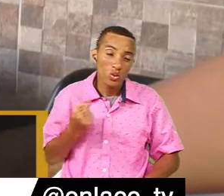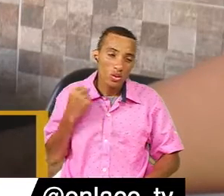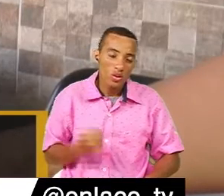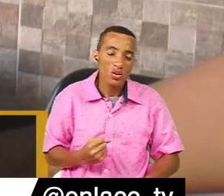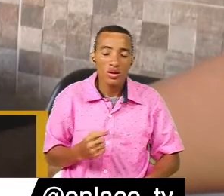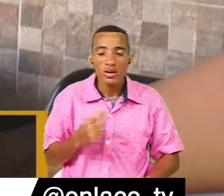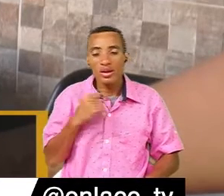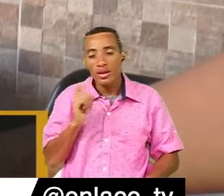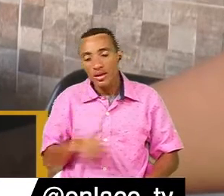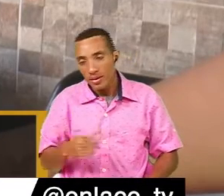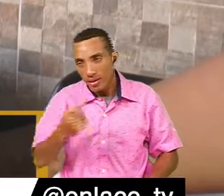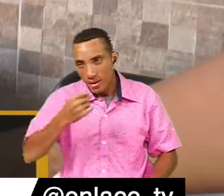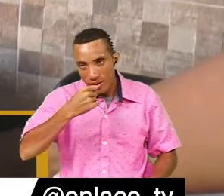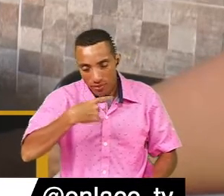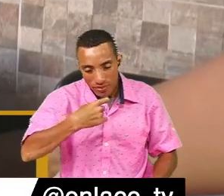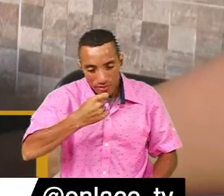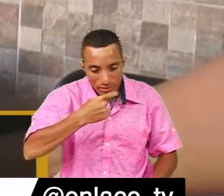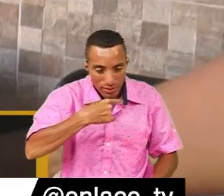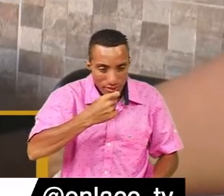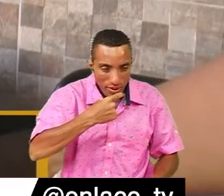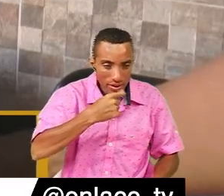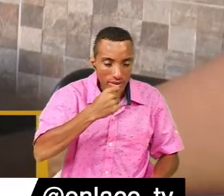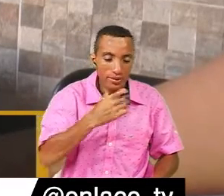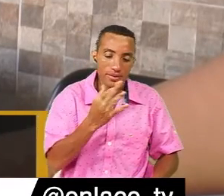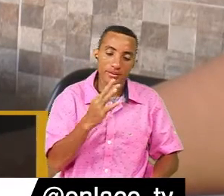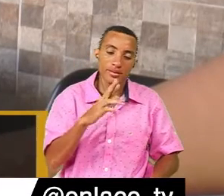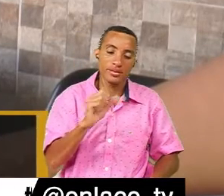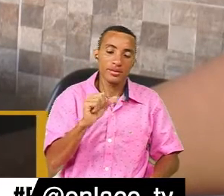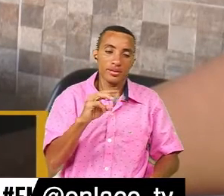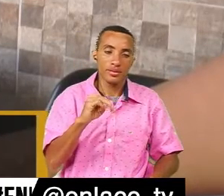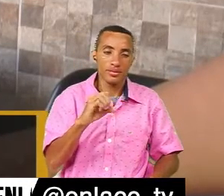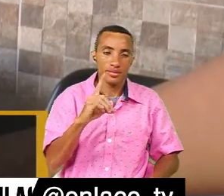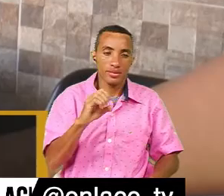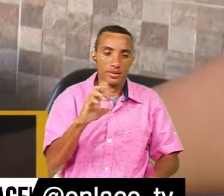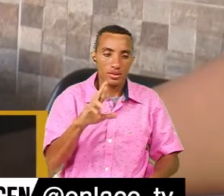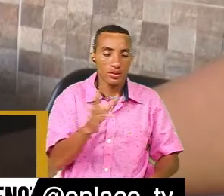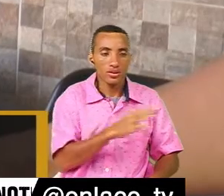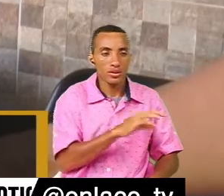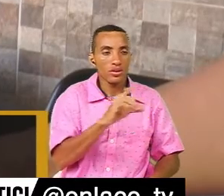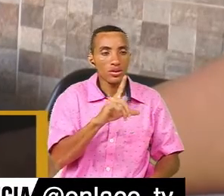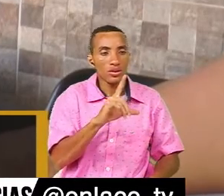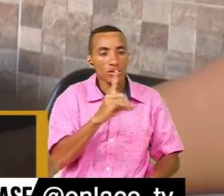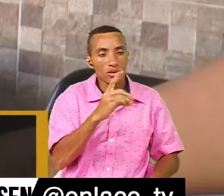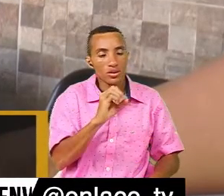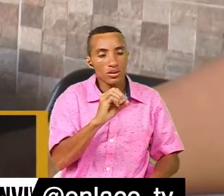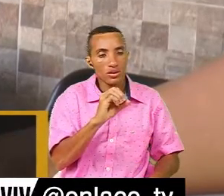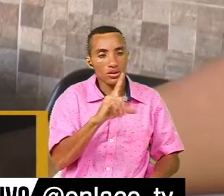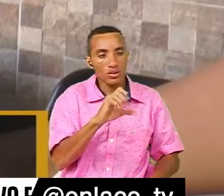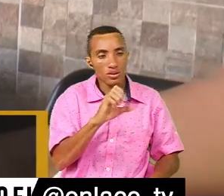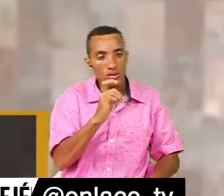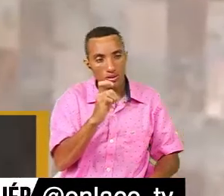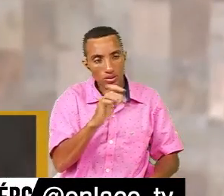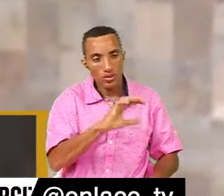tomando medicamentos como el tramador, el doles, colocarme enemas, ¿sí? Para poder hacer del cuerpo. Don Ramiro